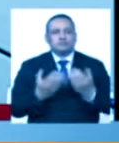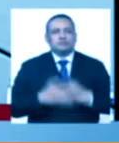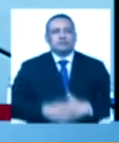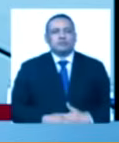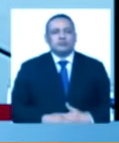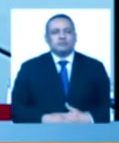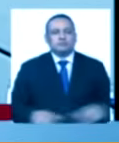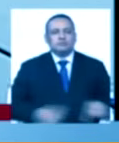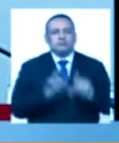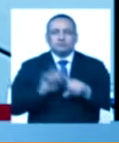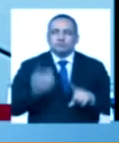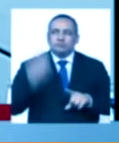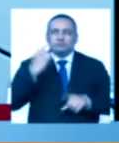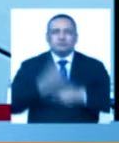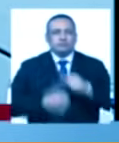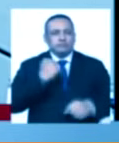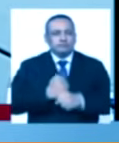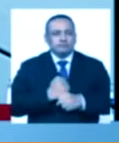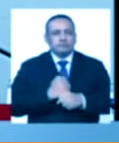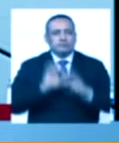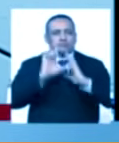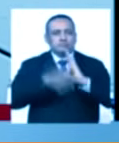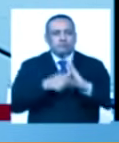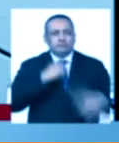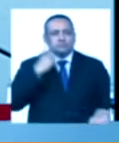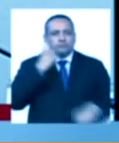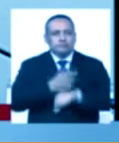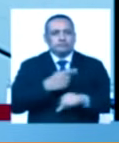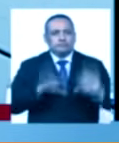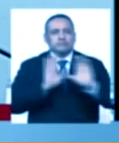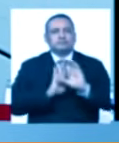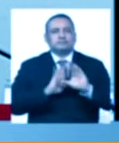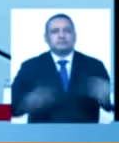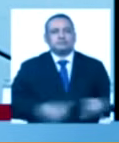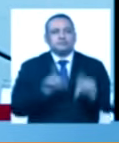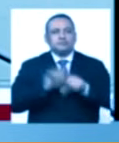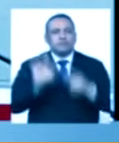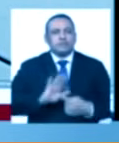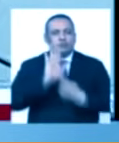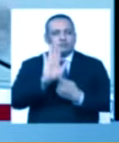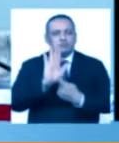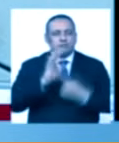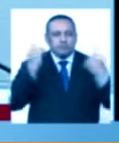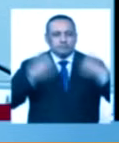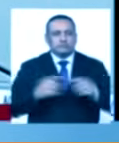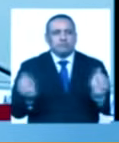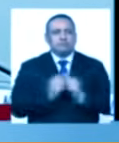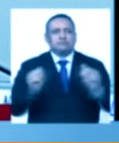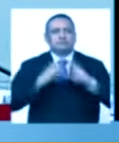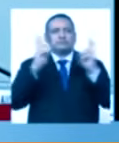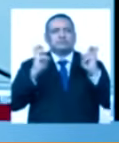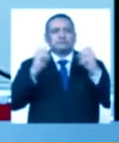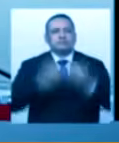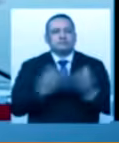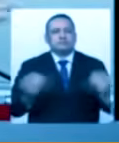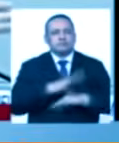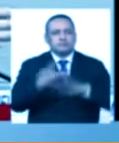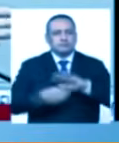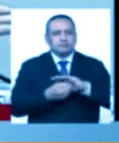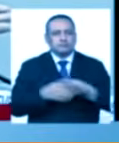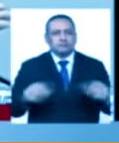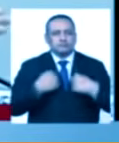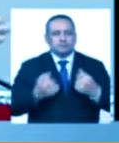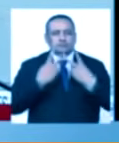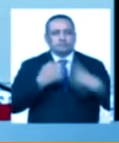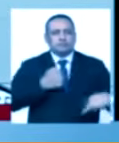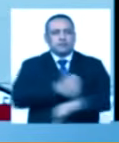sumario. Hace un año, luego de la denuncia constitucional que presentamos por actos de corrupción, se dio un golpe